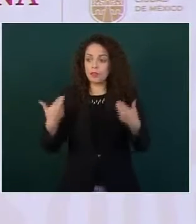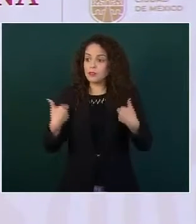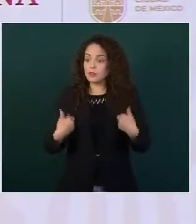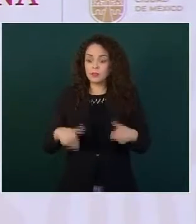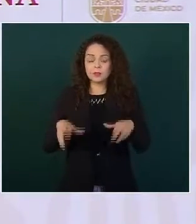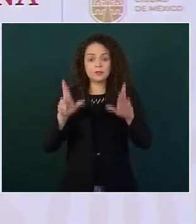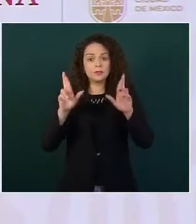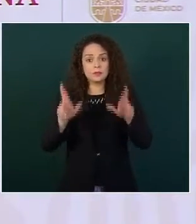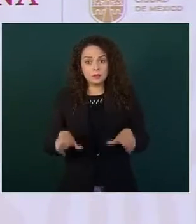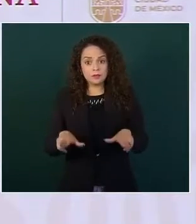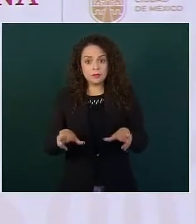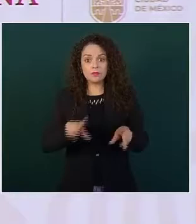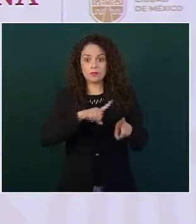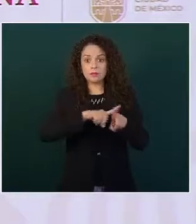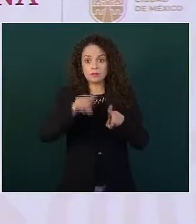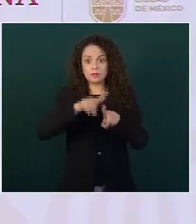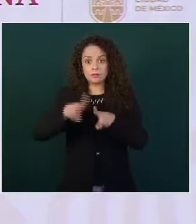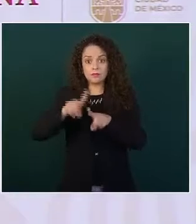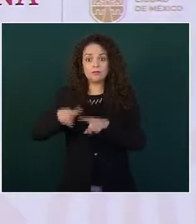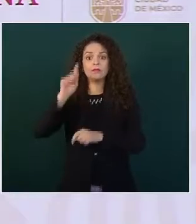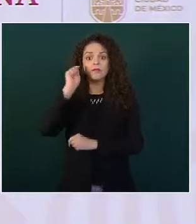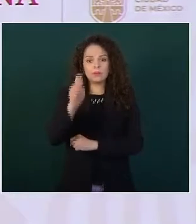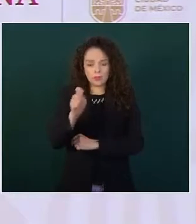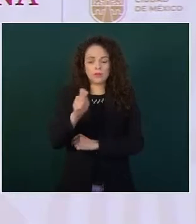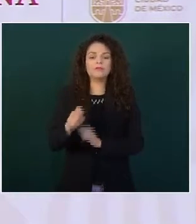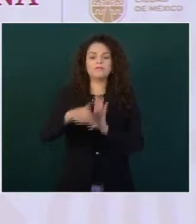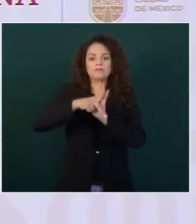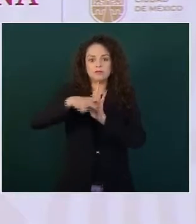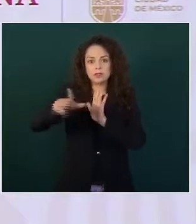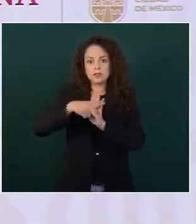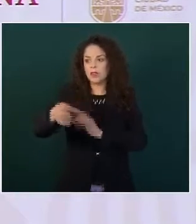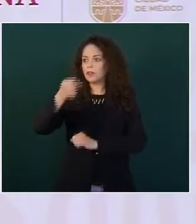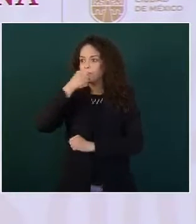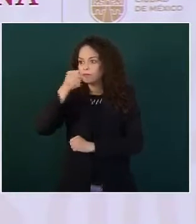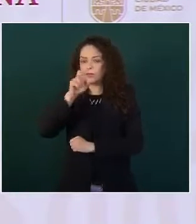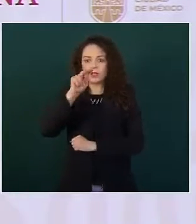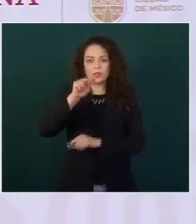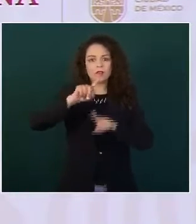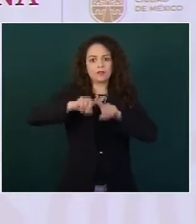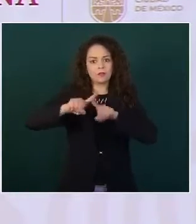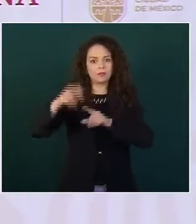representantes de los medios de comunicación, buenas tardes.